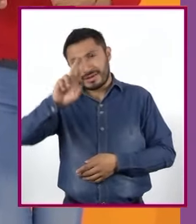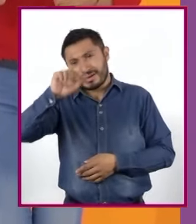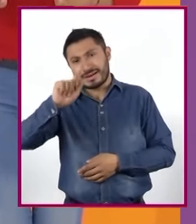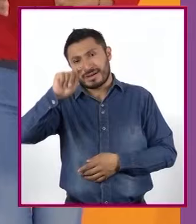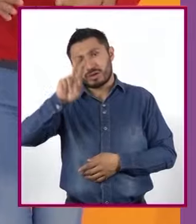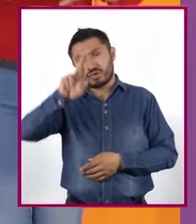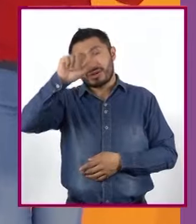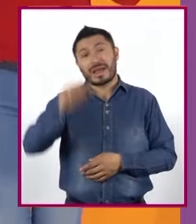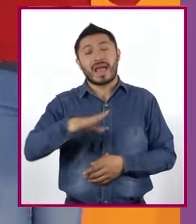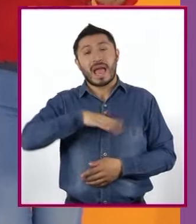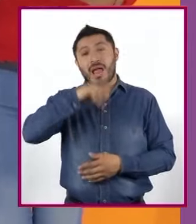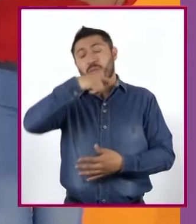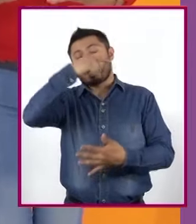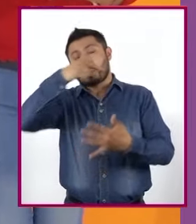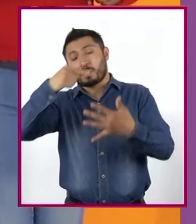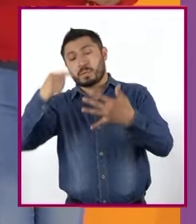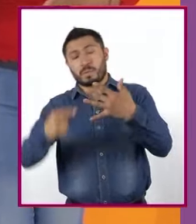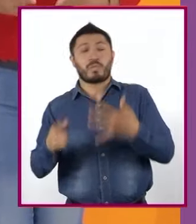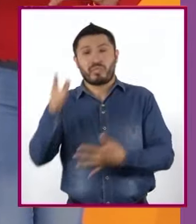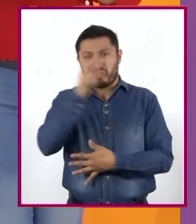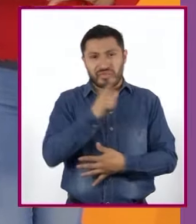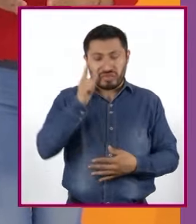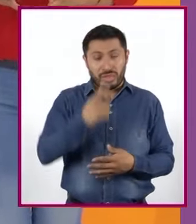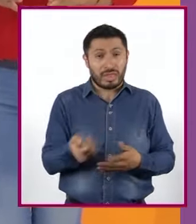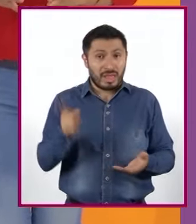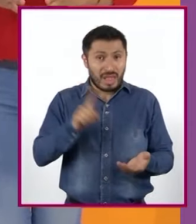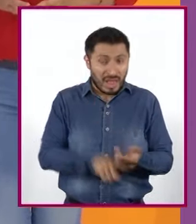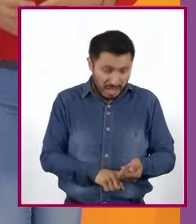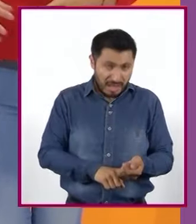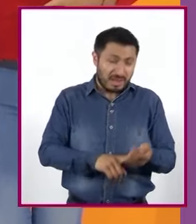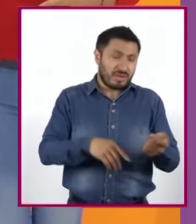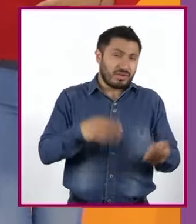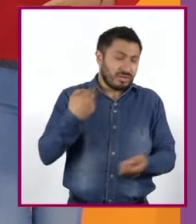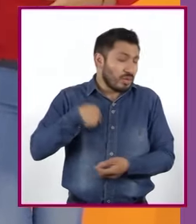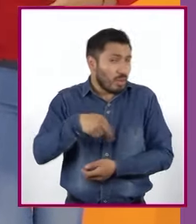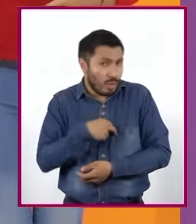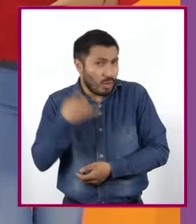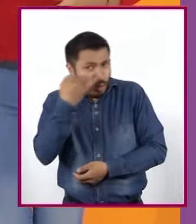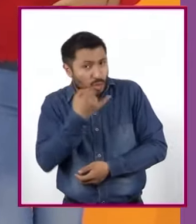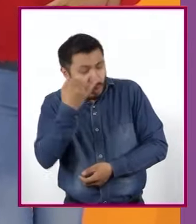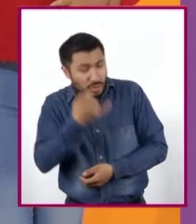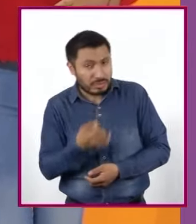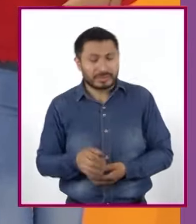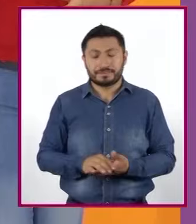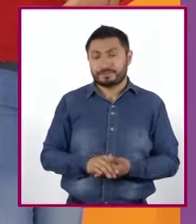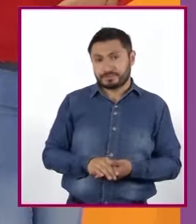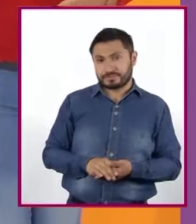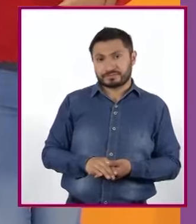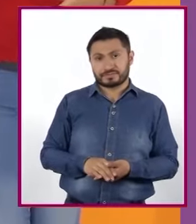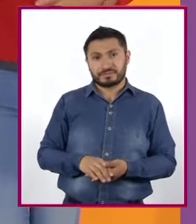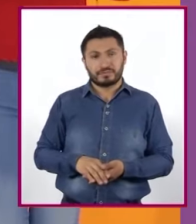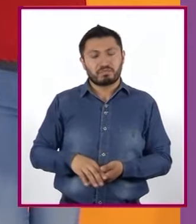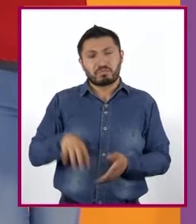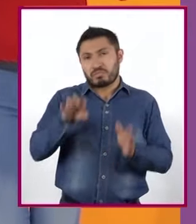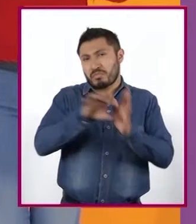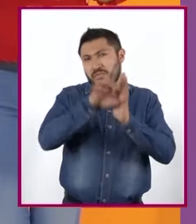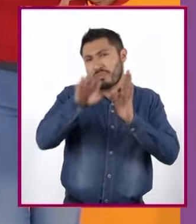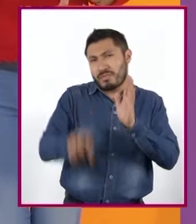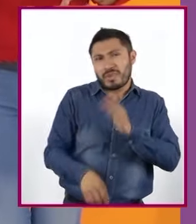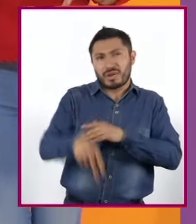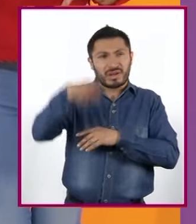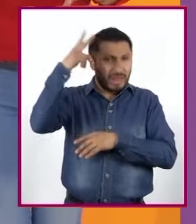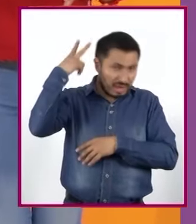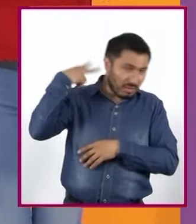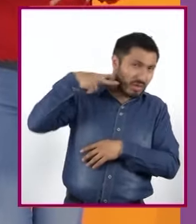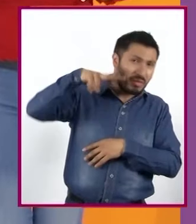variables lingüísticas en artículos que son de nuestro uso diario. ¿Qué tal si viajan a otro país, les roban